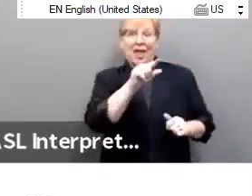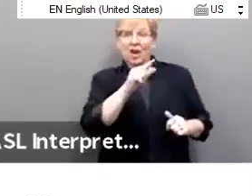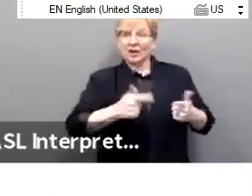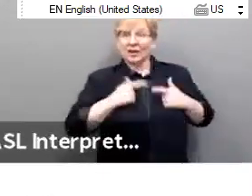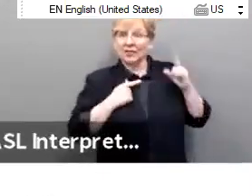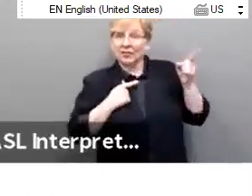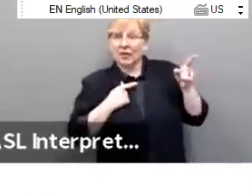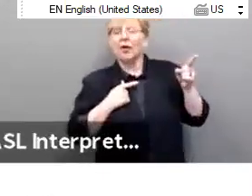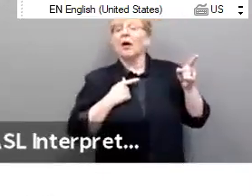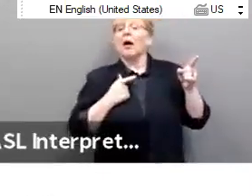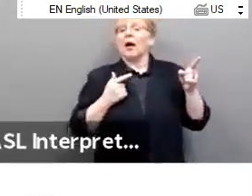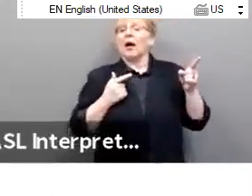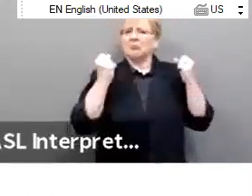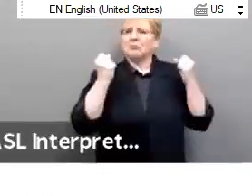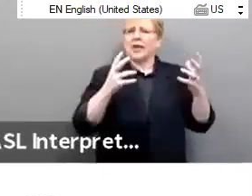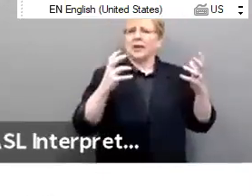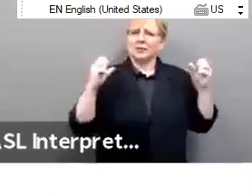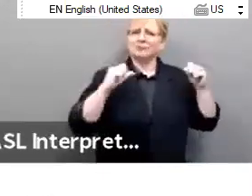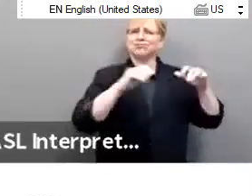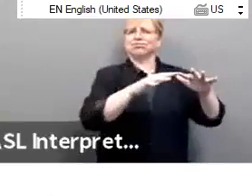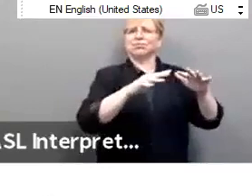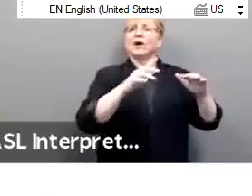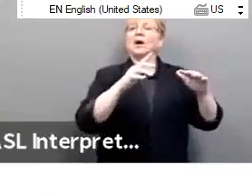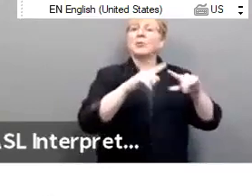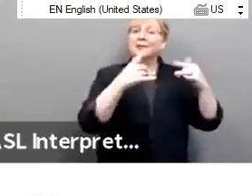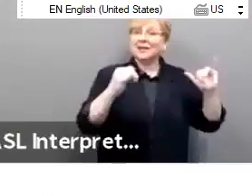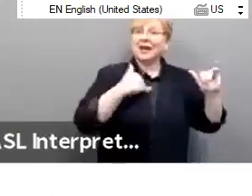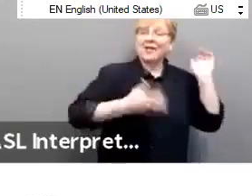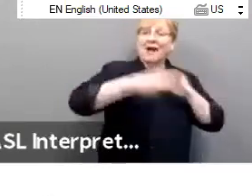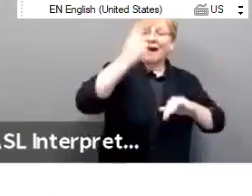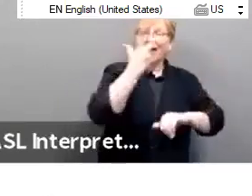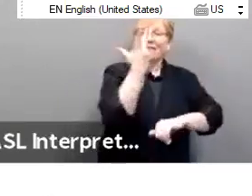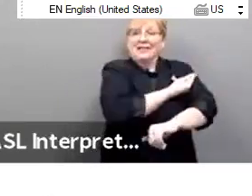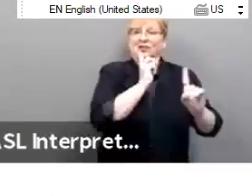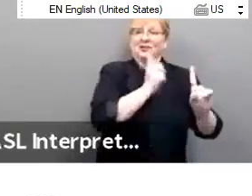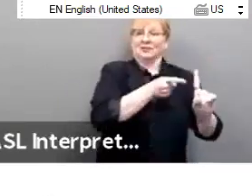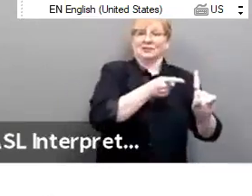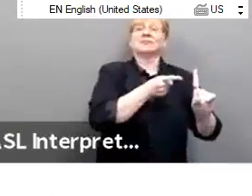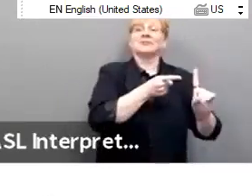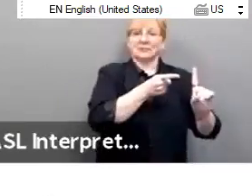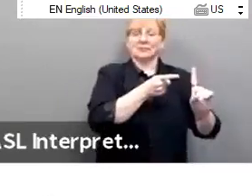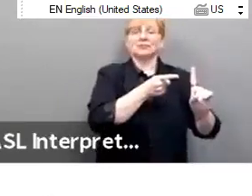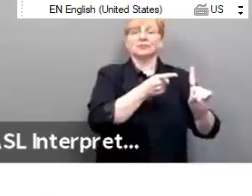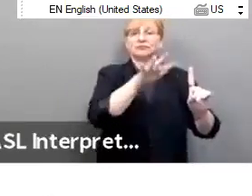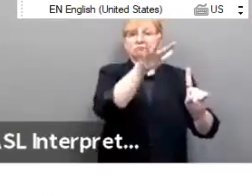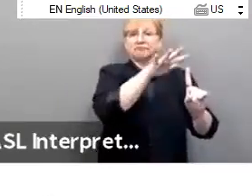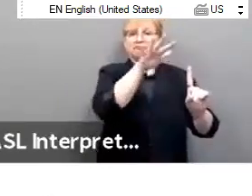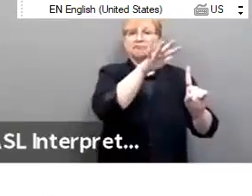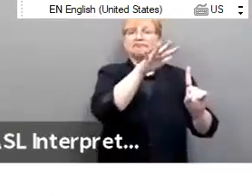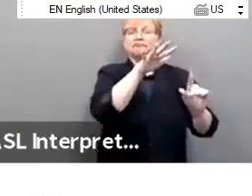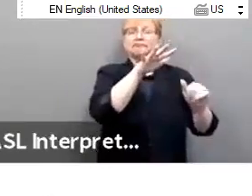tiene una posibilidad 28 veces mayor de ser infectado que está en un condado comparativo en el